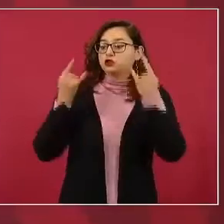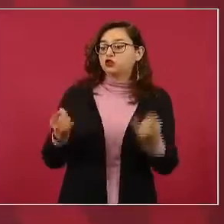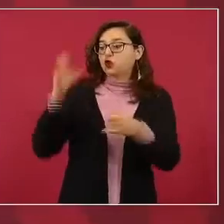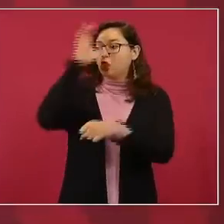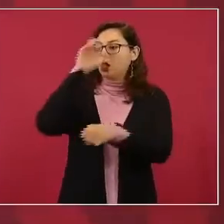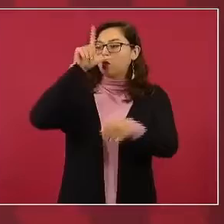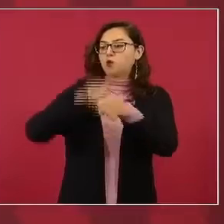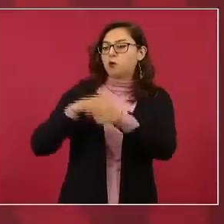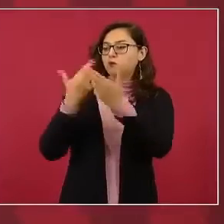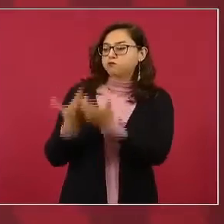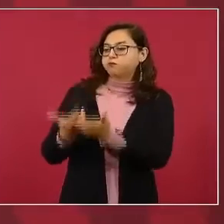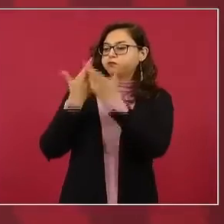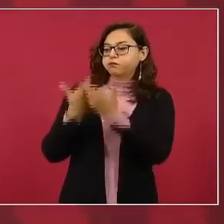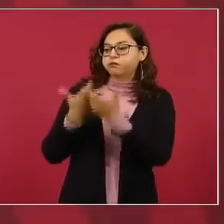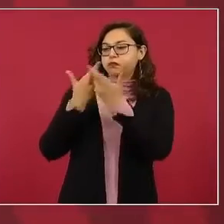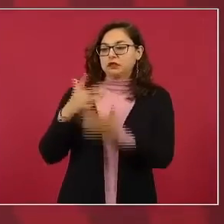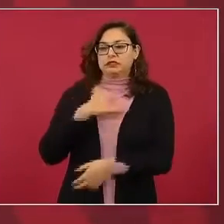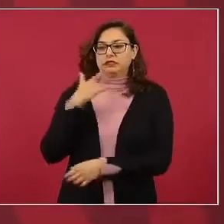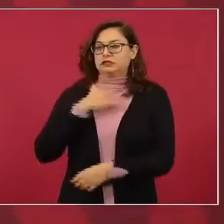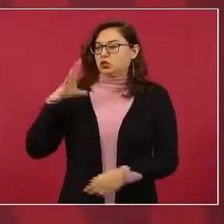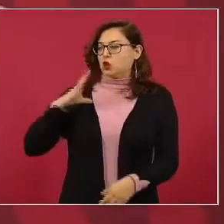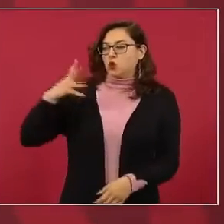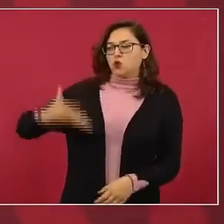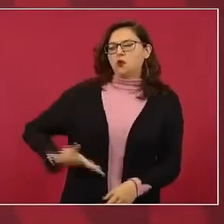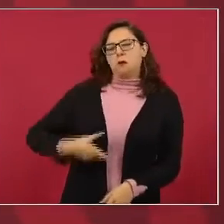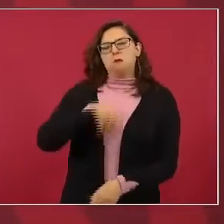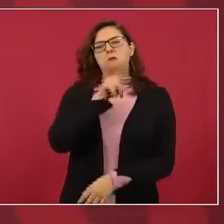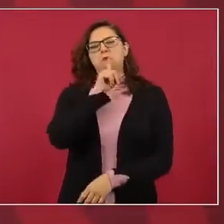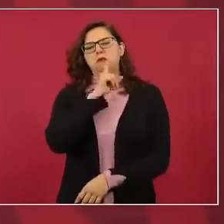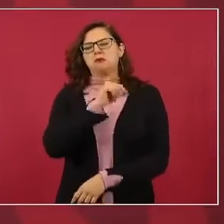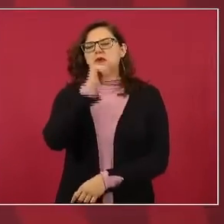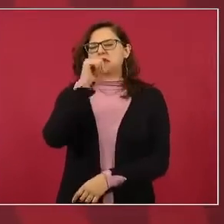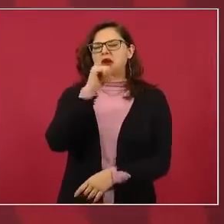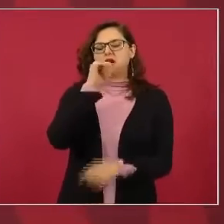México. Vamos a seguir siendo